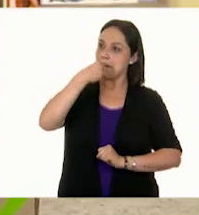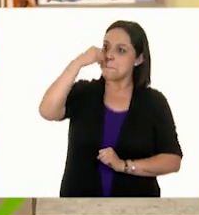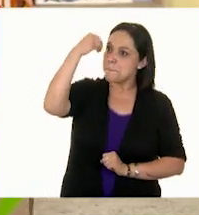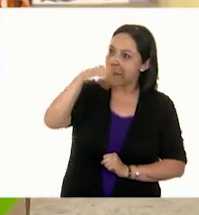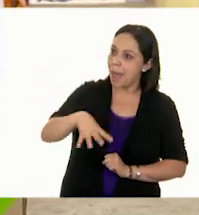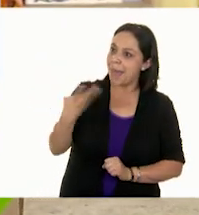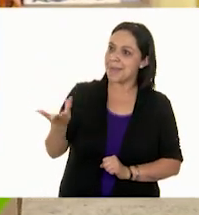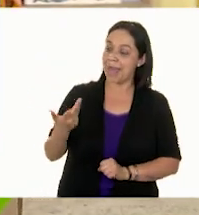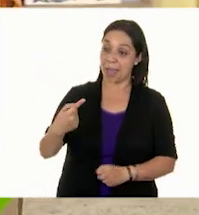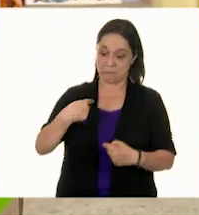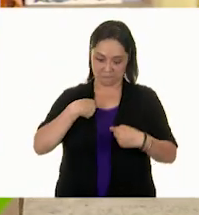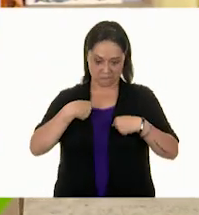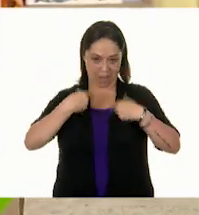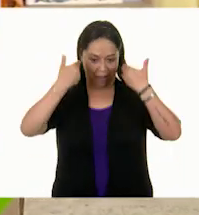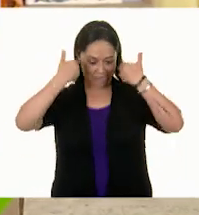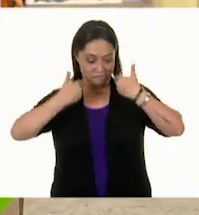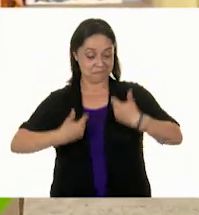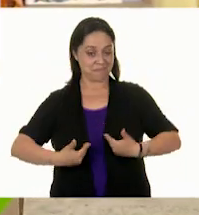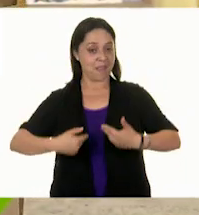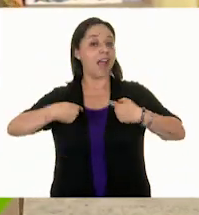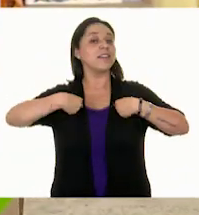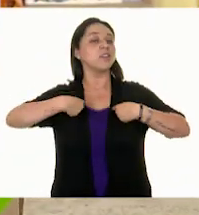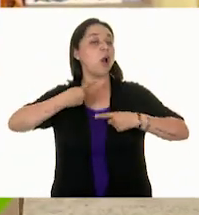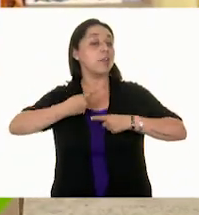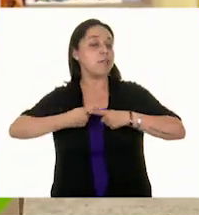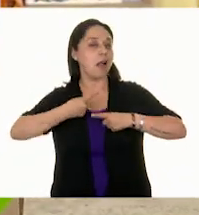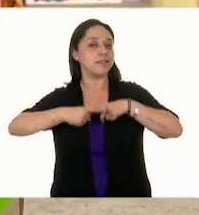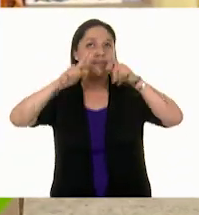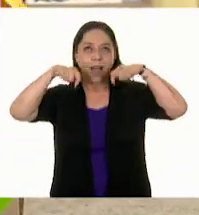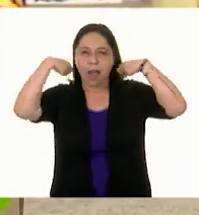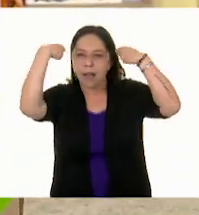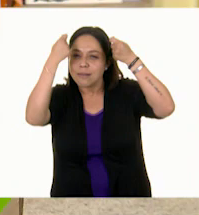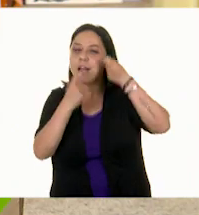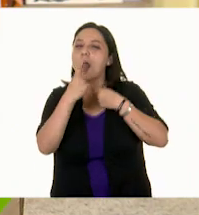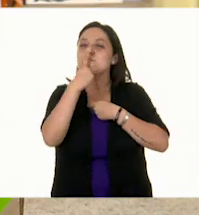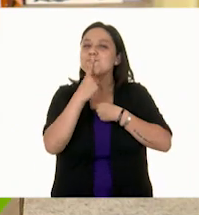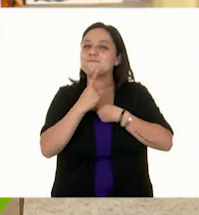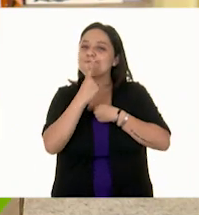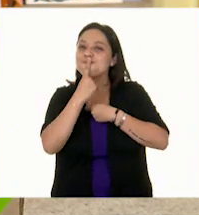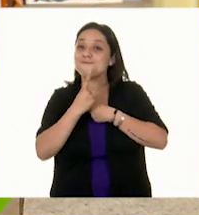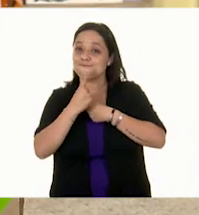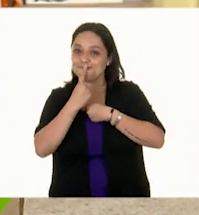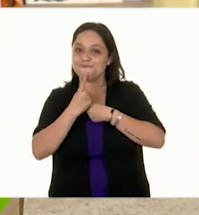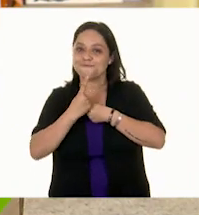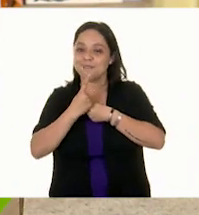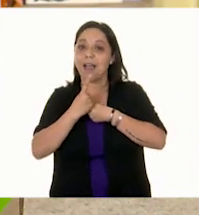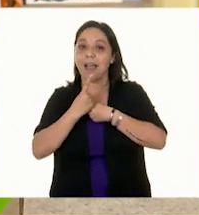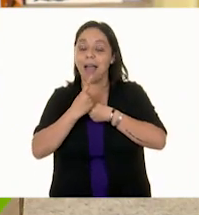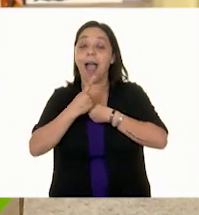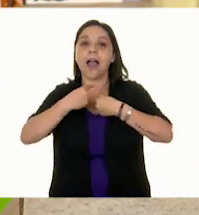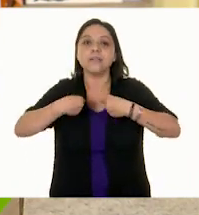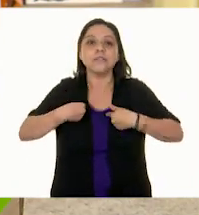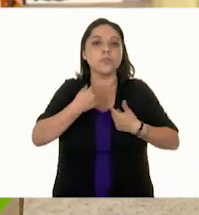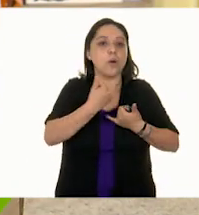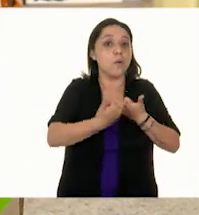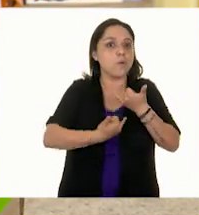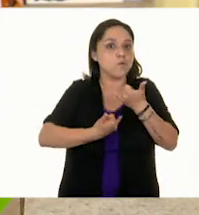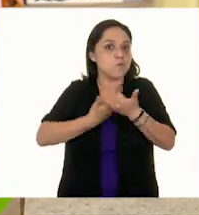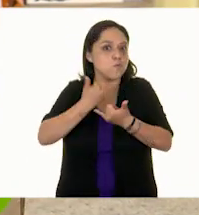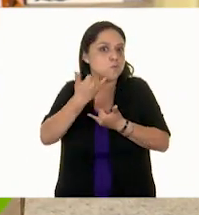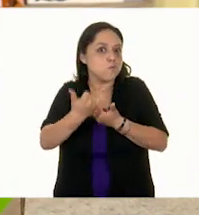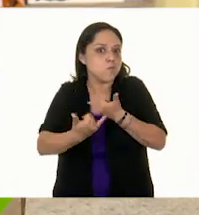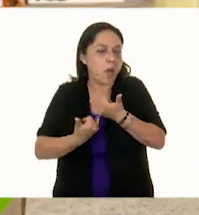¡Mira! Ahora yo soy Caperucita Roja. Y voy a jugar con